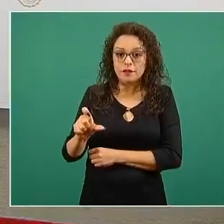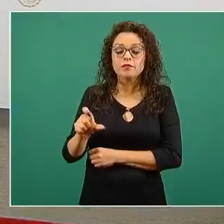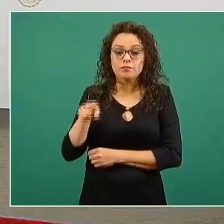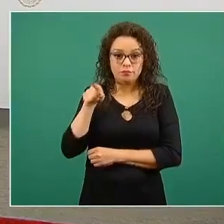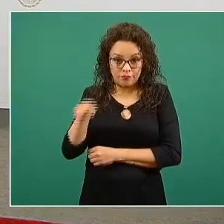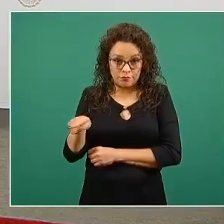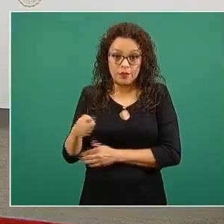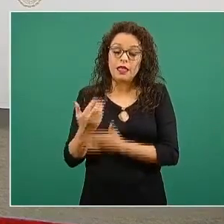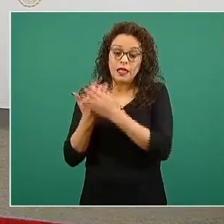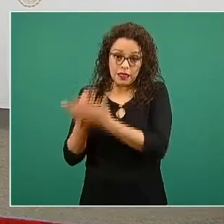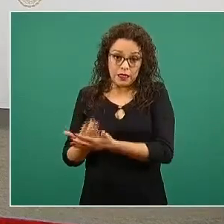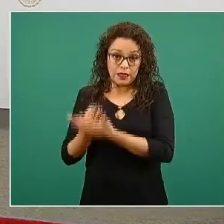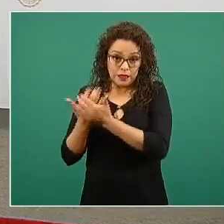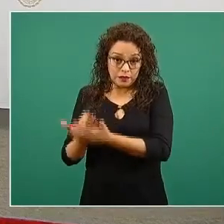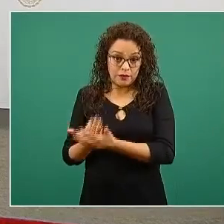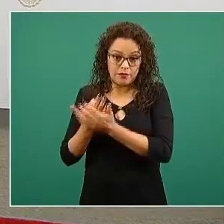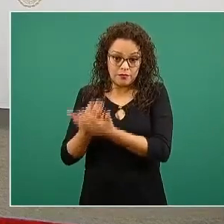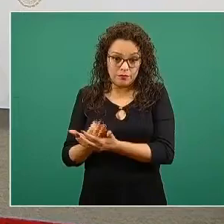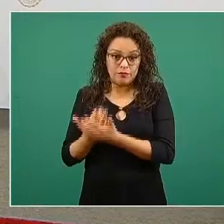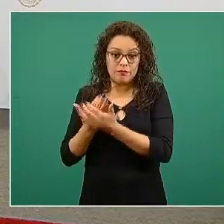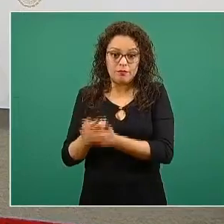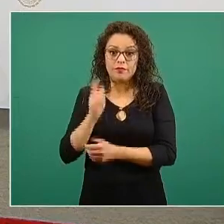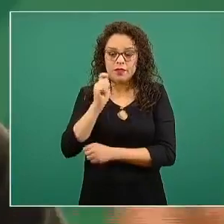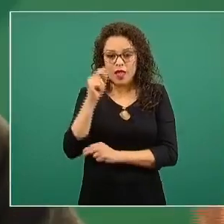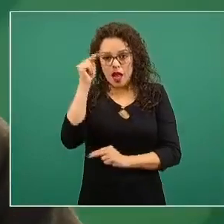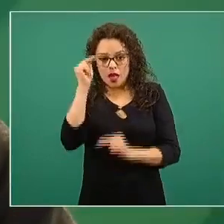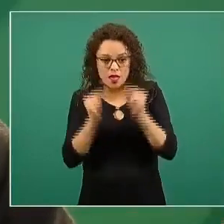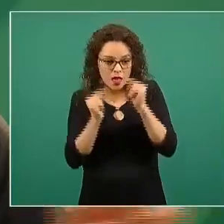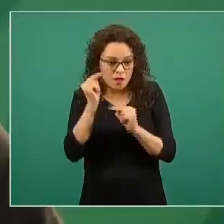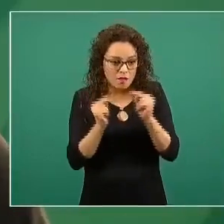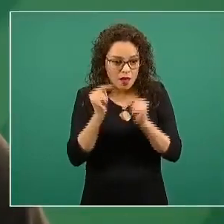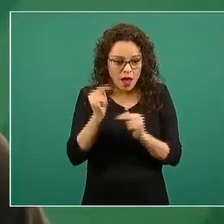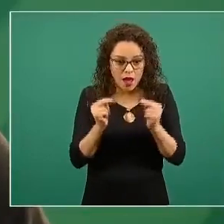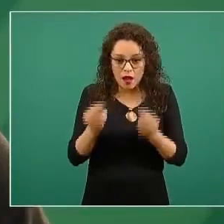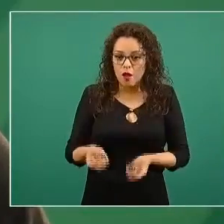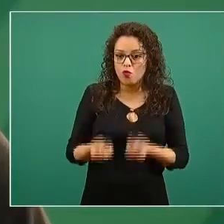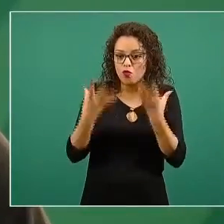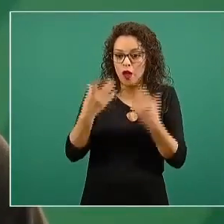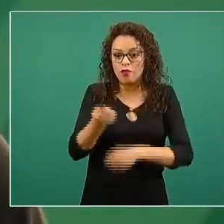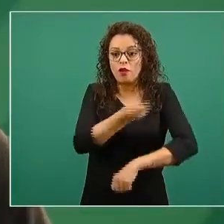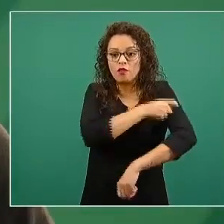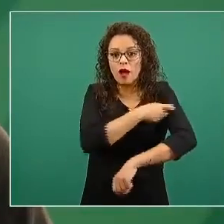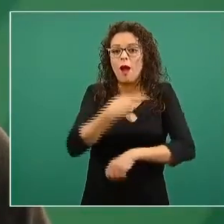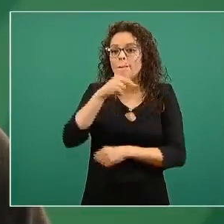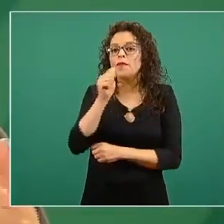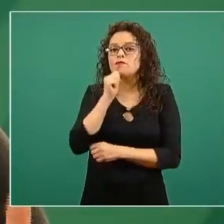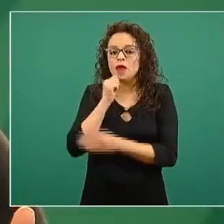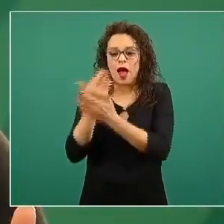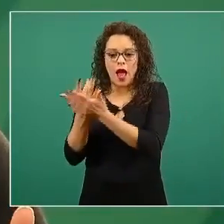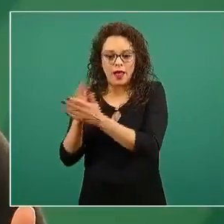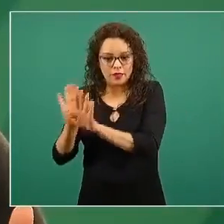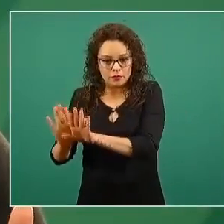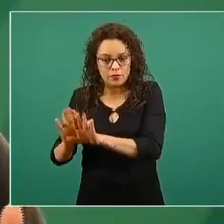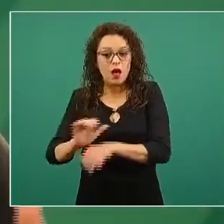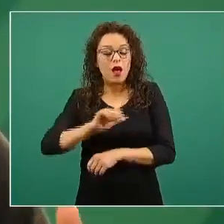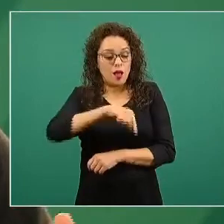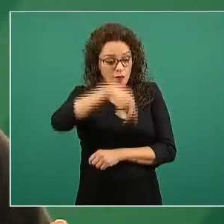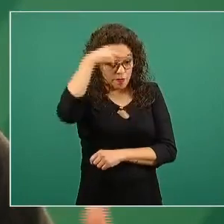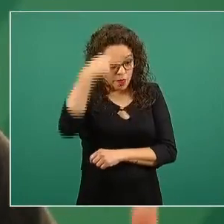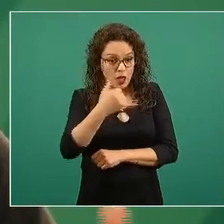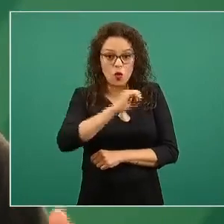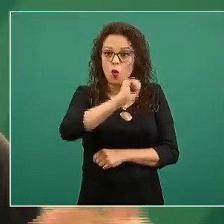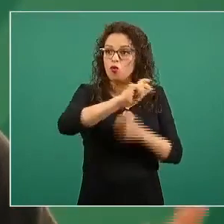presente y esperando que se generen ciertos niveles de vacuna, pero todavía no ha entrado en actividad. México y algunos otros países han